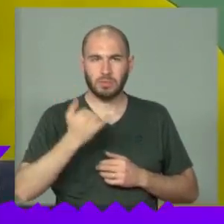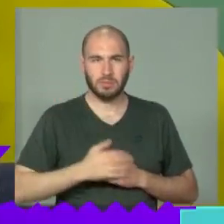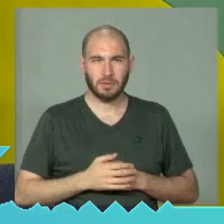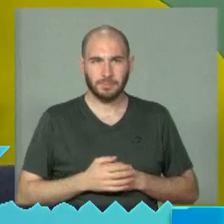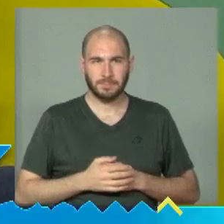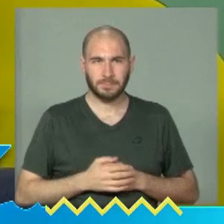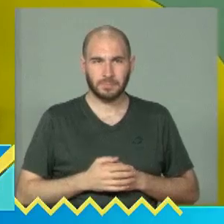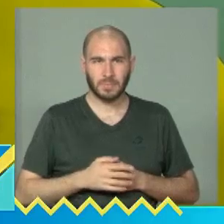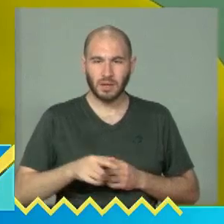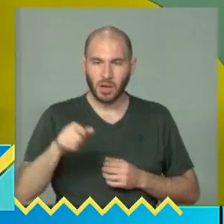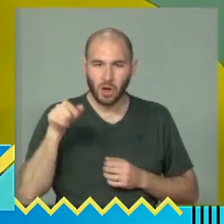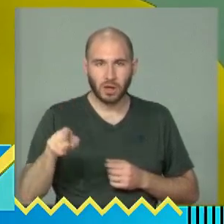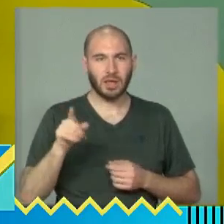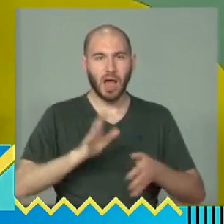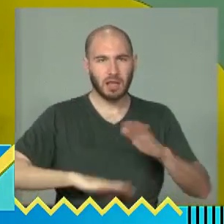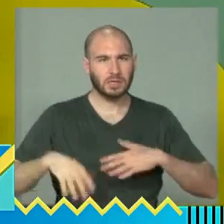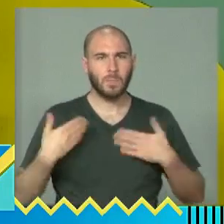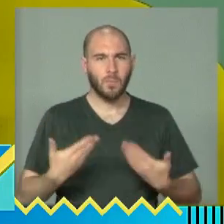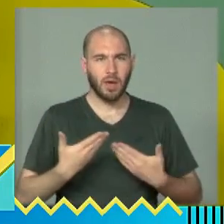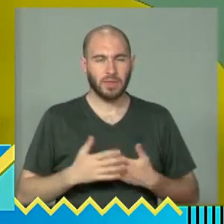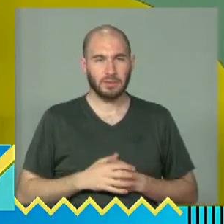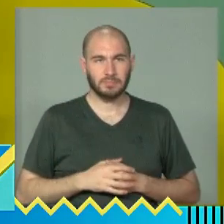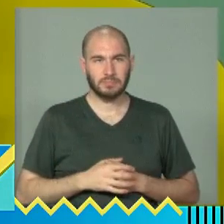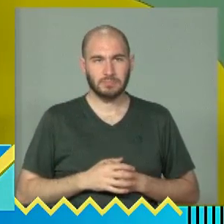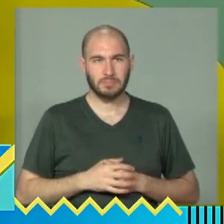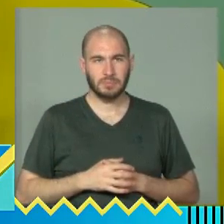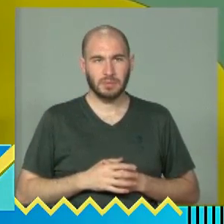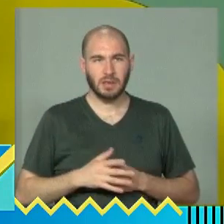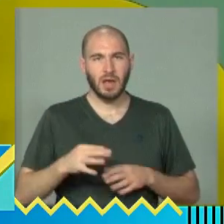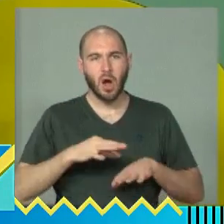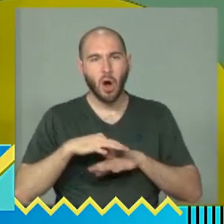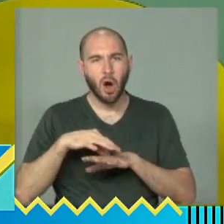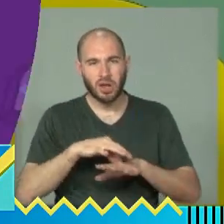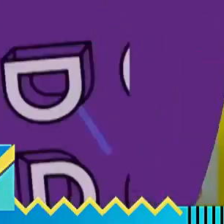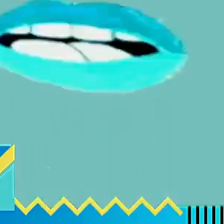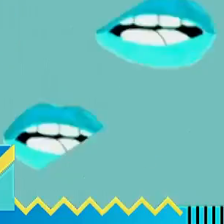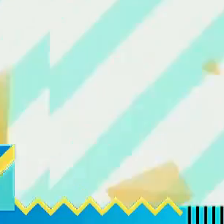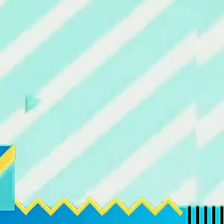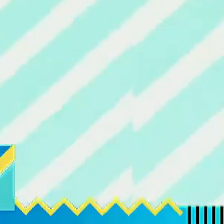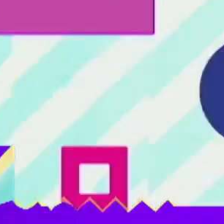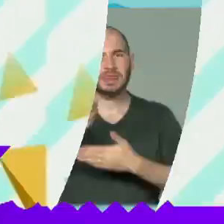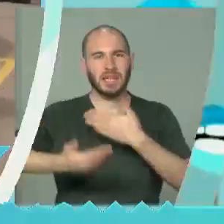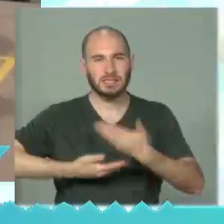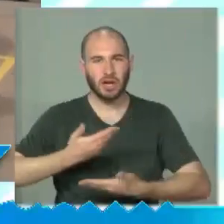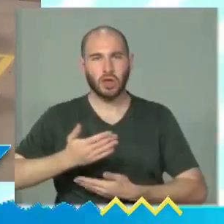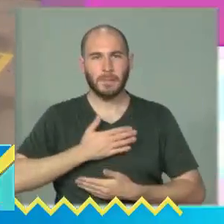a partir de lo que ellos pueden generar, pueden orientar de alguna manera su desarrollo personal, su desarrollo profesional,